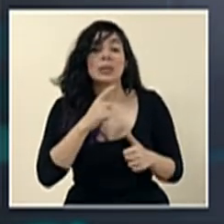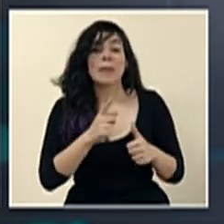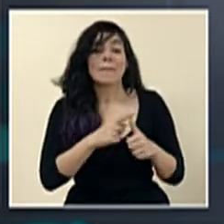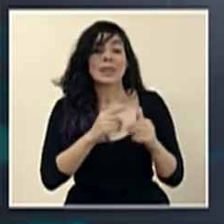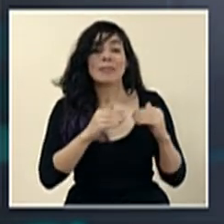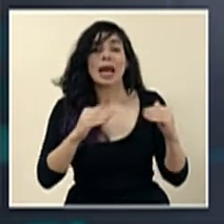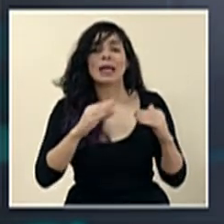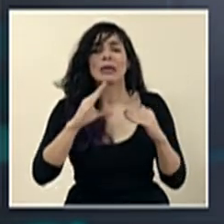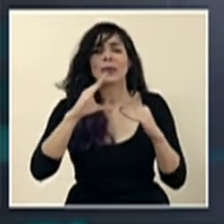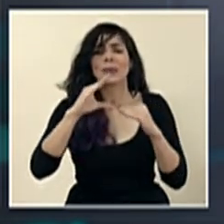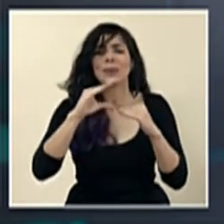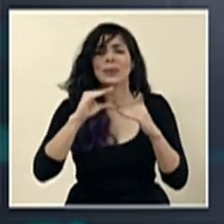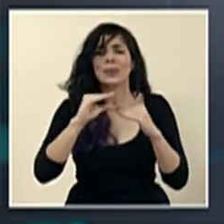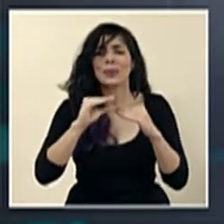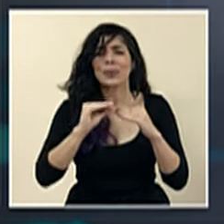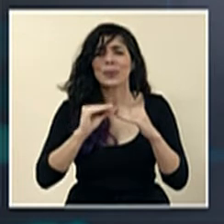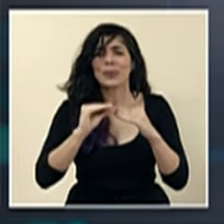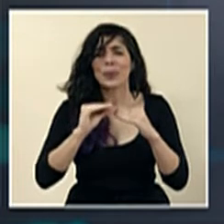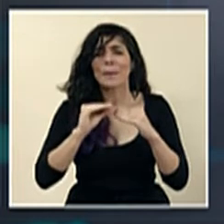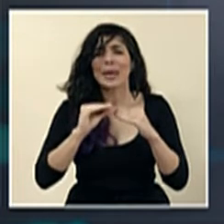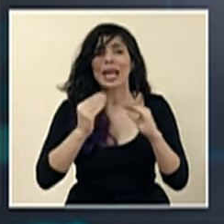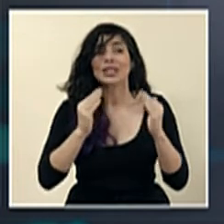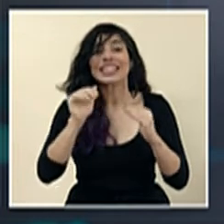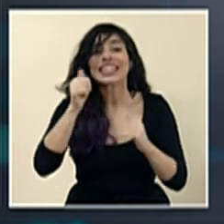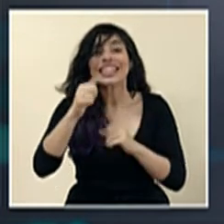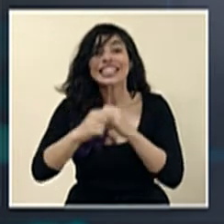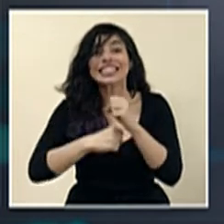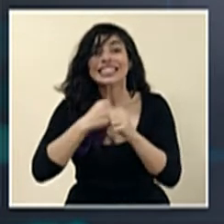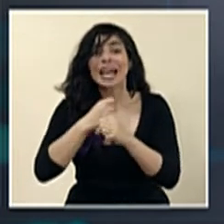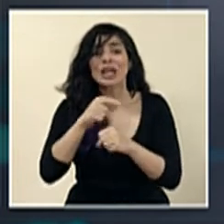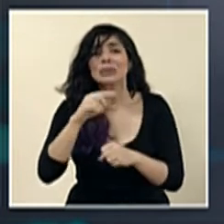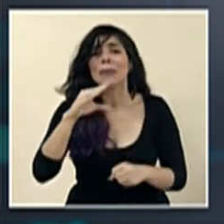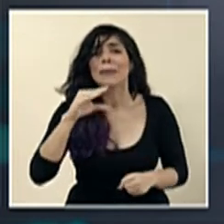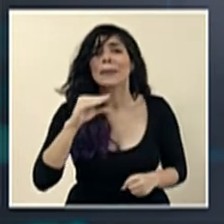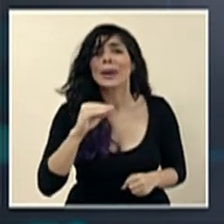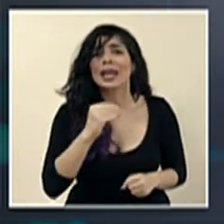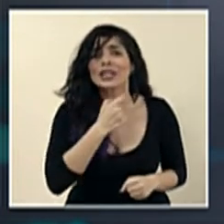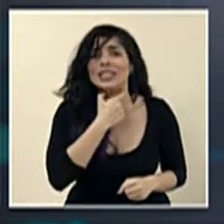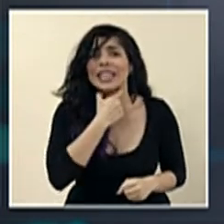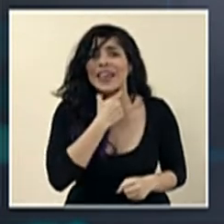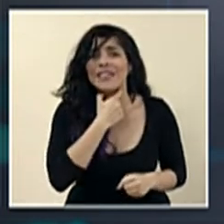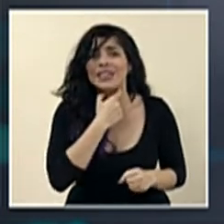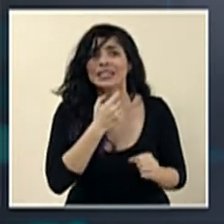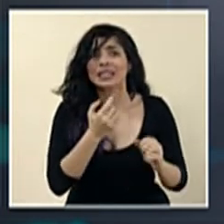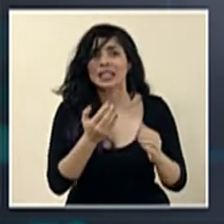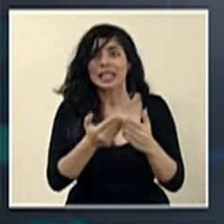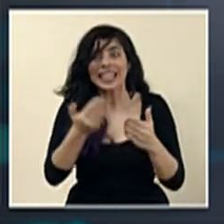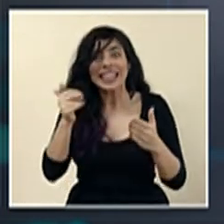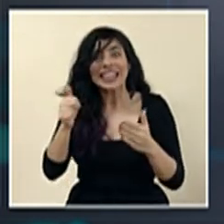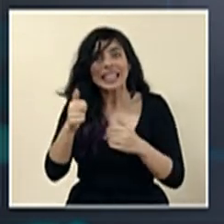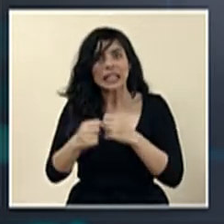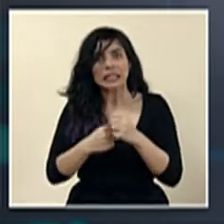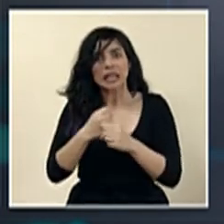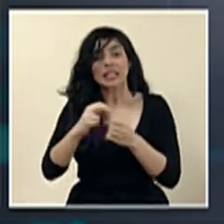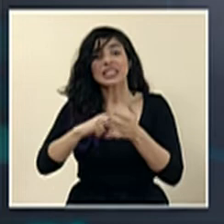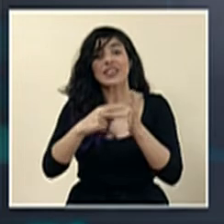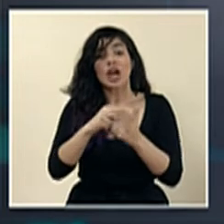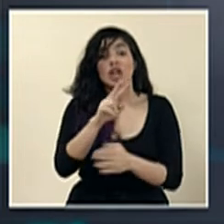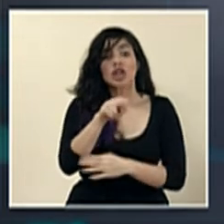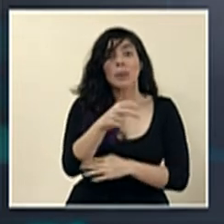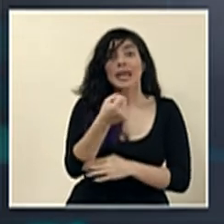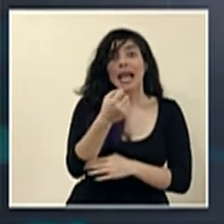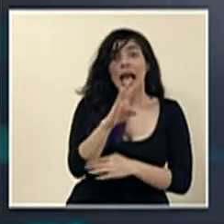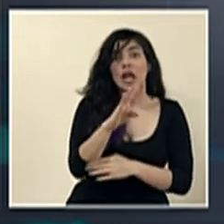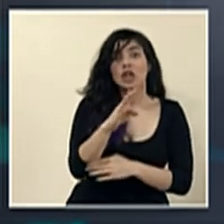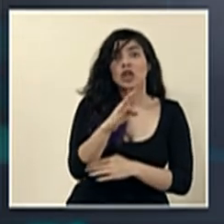más bajo en los últimos 10 años. Por ejemplo, en el 2014 tuvimos un